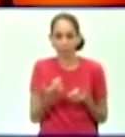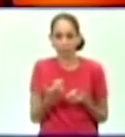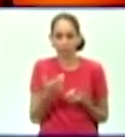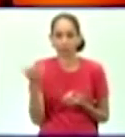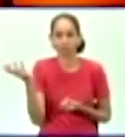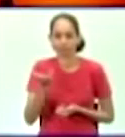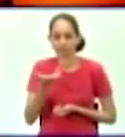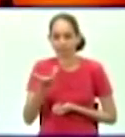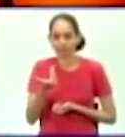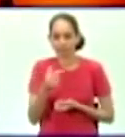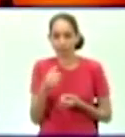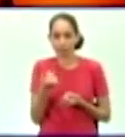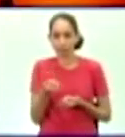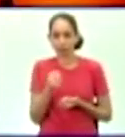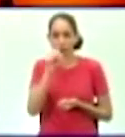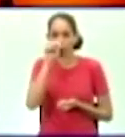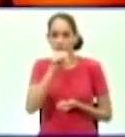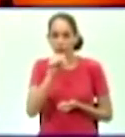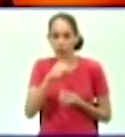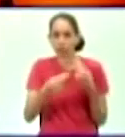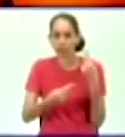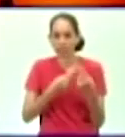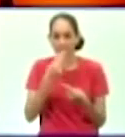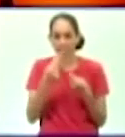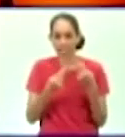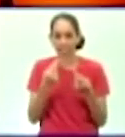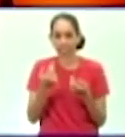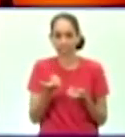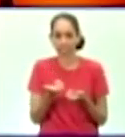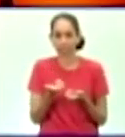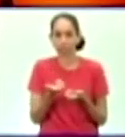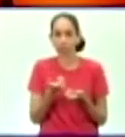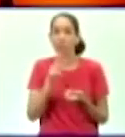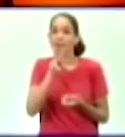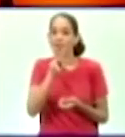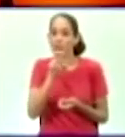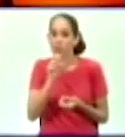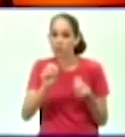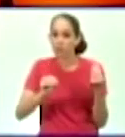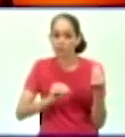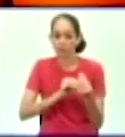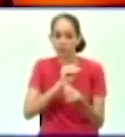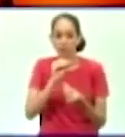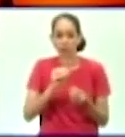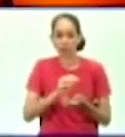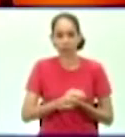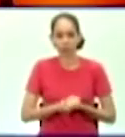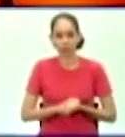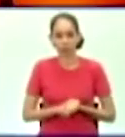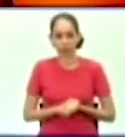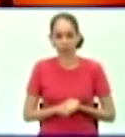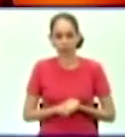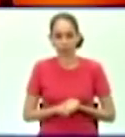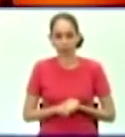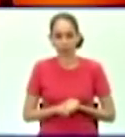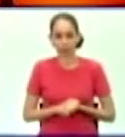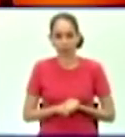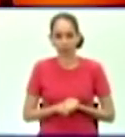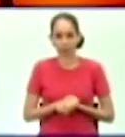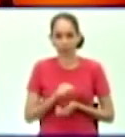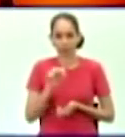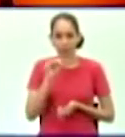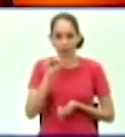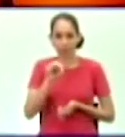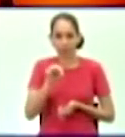rápido. Pero hoy vamos a tener una estrategia de trabajo diferente. Solo vamos